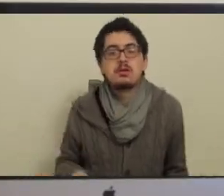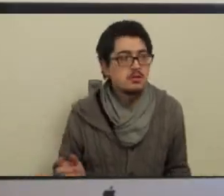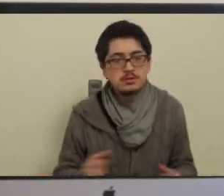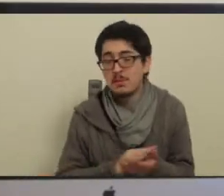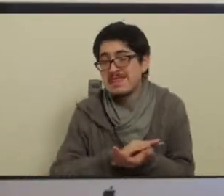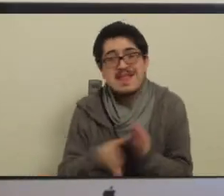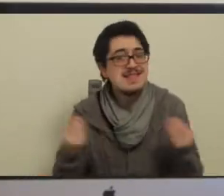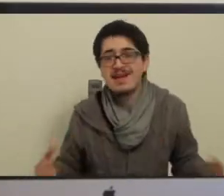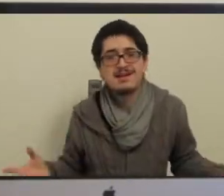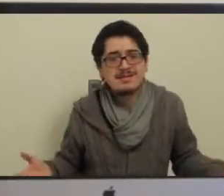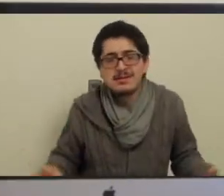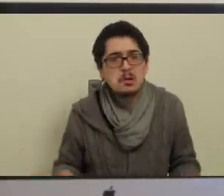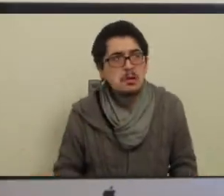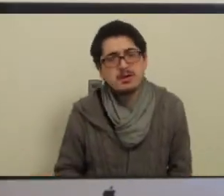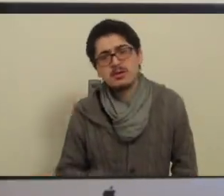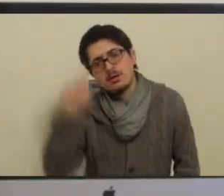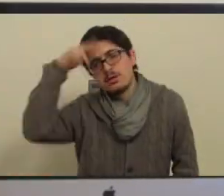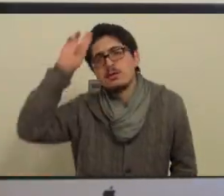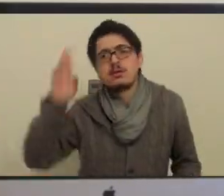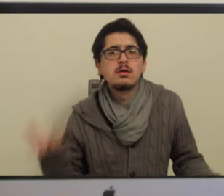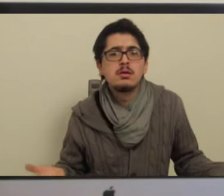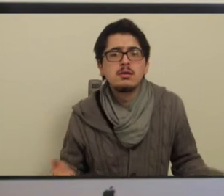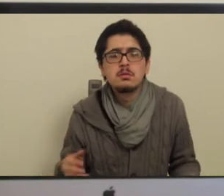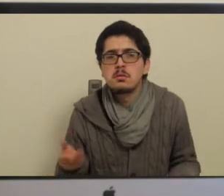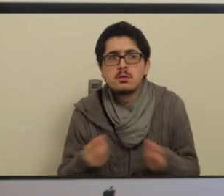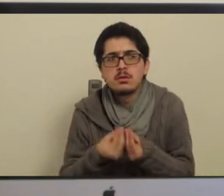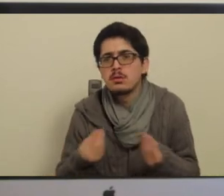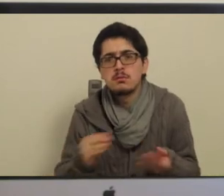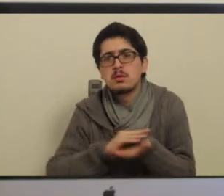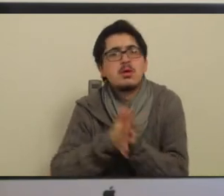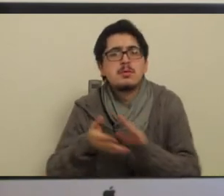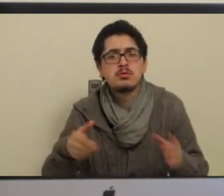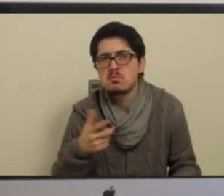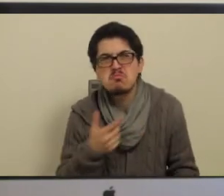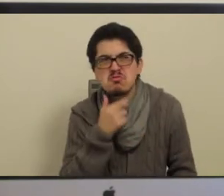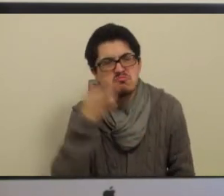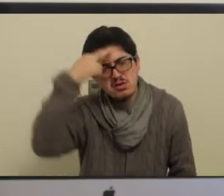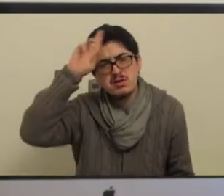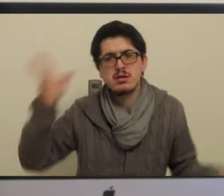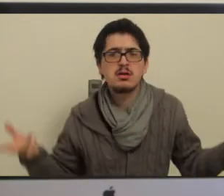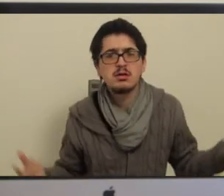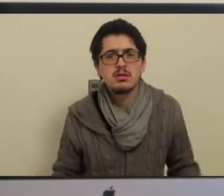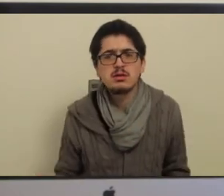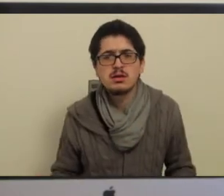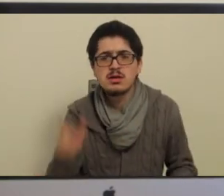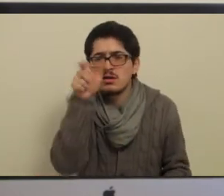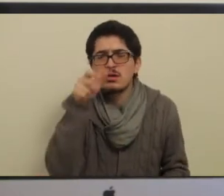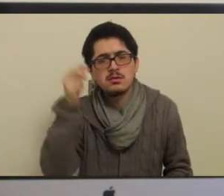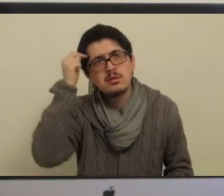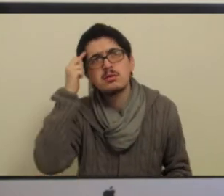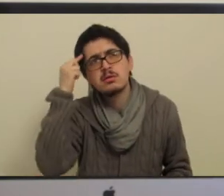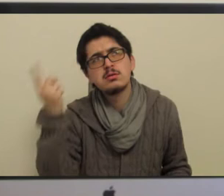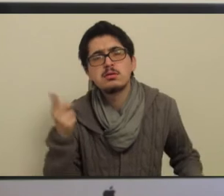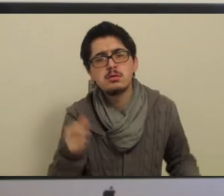nadie lo pica, no pasa nada. Lo cual es bastante extraño para una época y obviamente para todo el mundo que se encuentra con un niño lleno de abejas. La